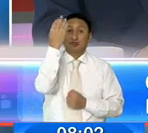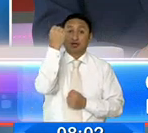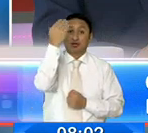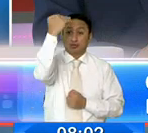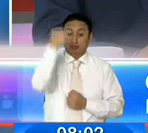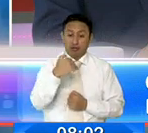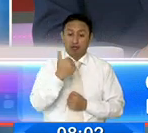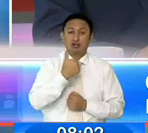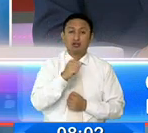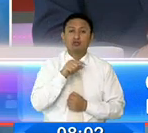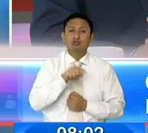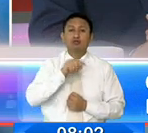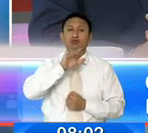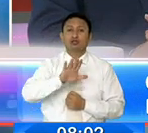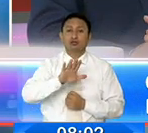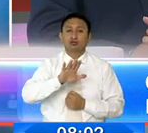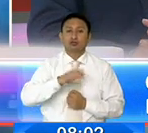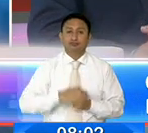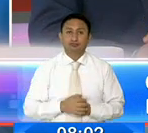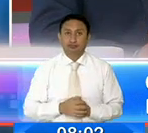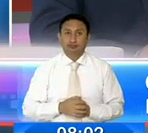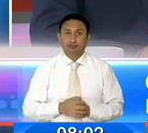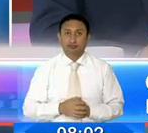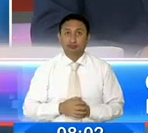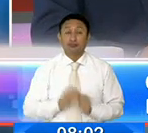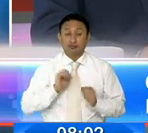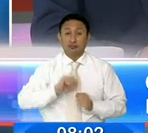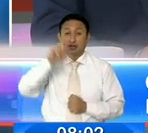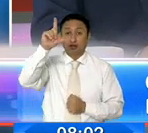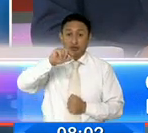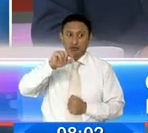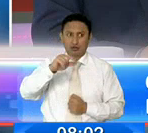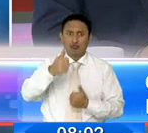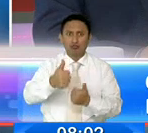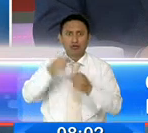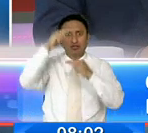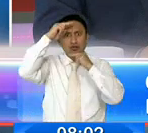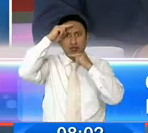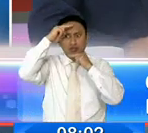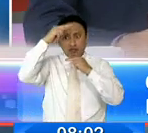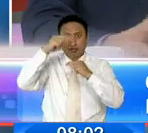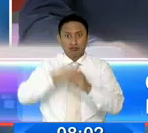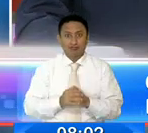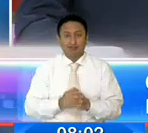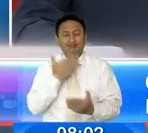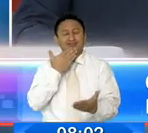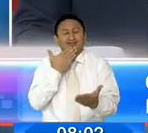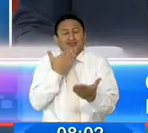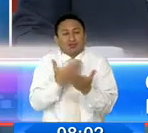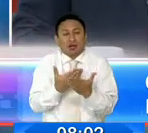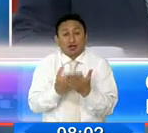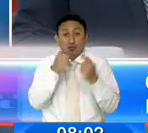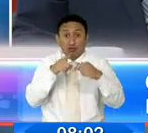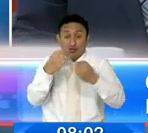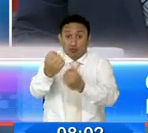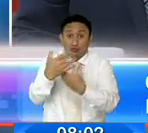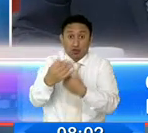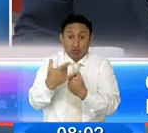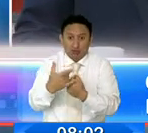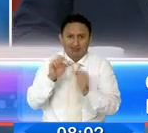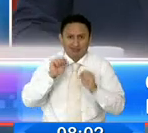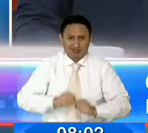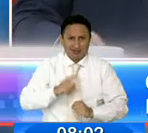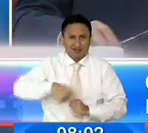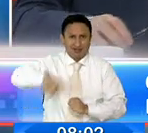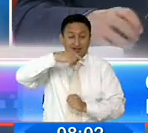la tarifa por kilovatio hora. Así. Estas son grandes noticias, ministro. Agradecerle muchísimo que nos comenta y nos comparte